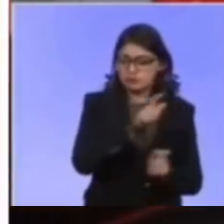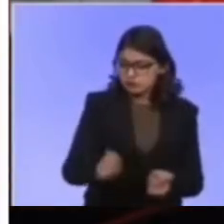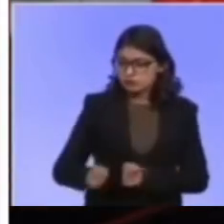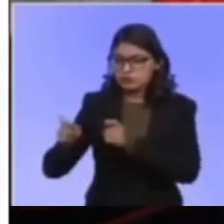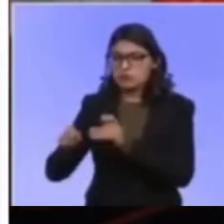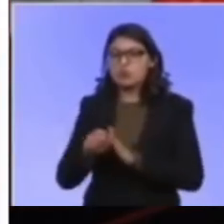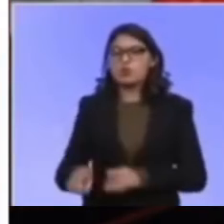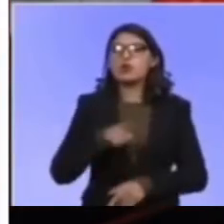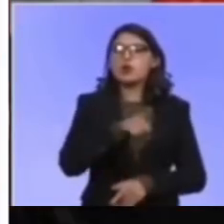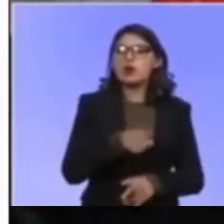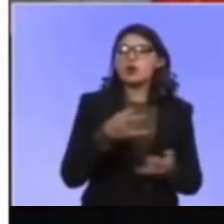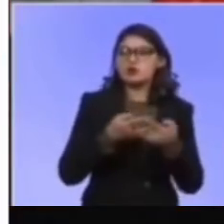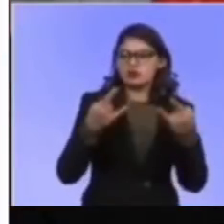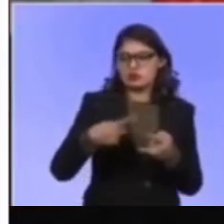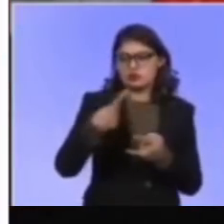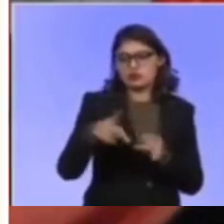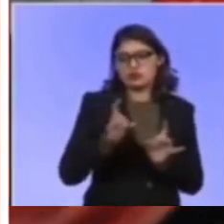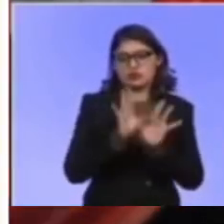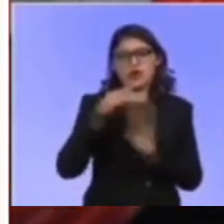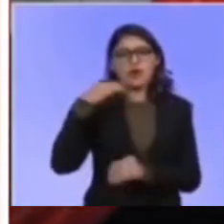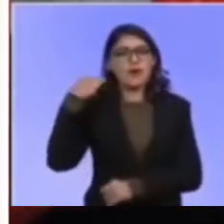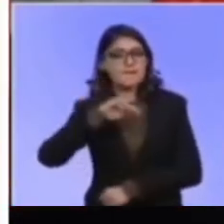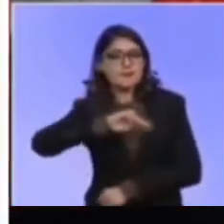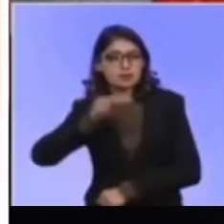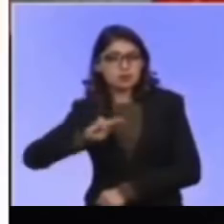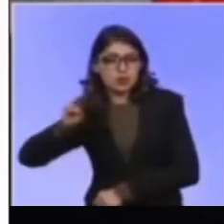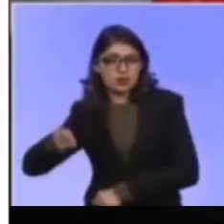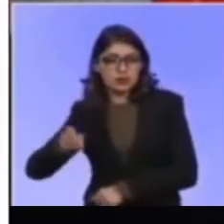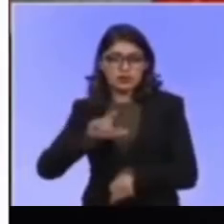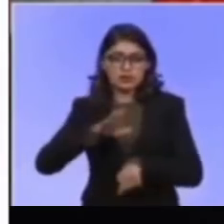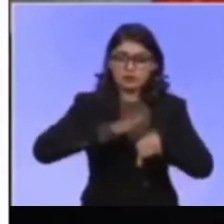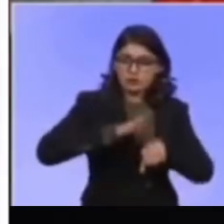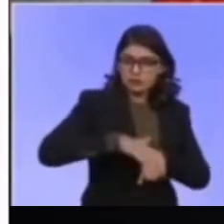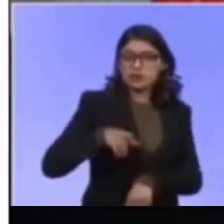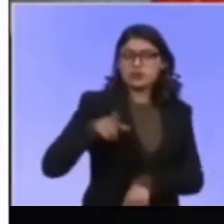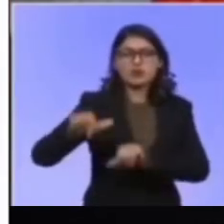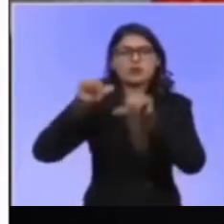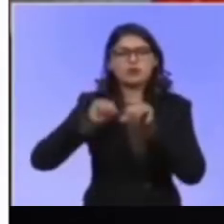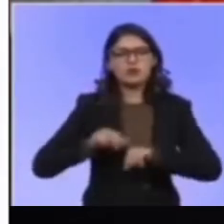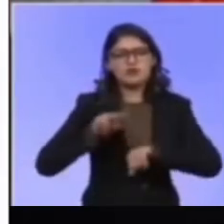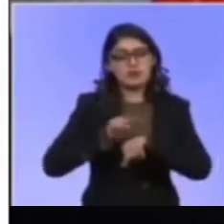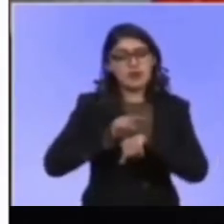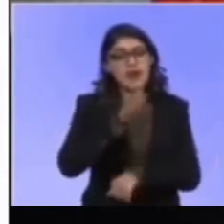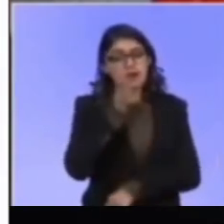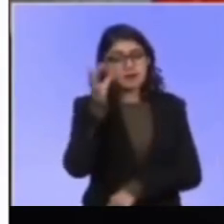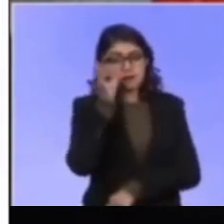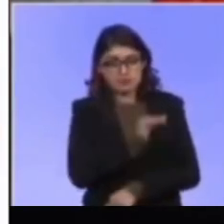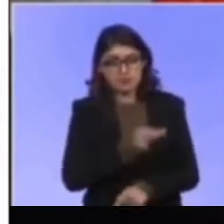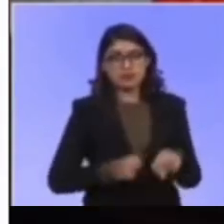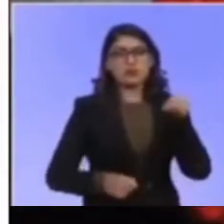durante la actividad de monitoreo las autoridades fiscalizadoras detectaron la autoridad fiscalizadora